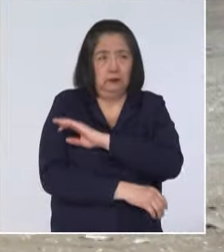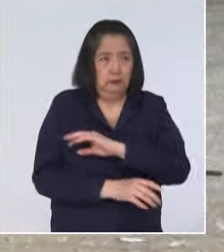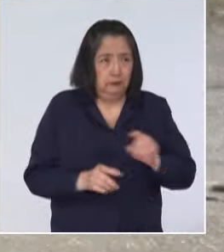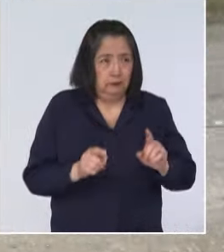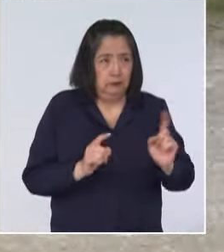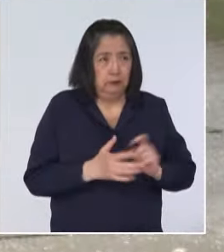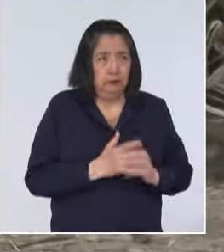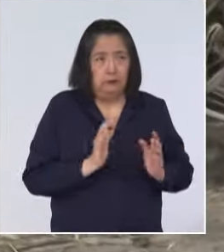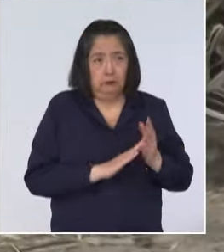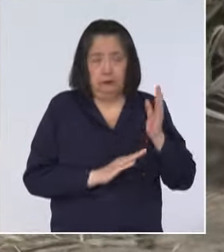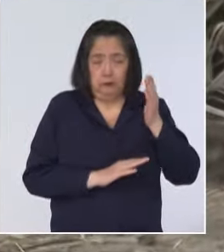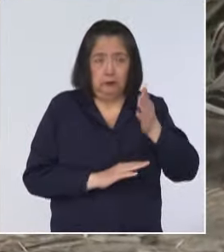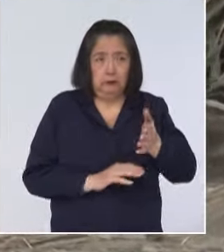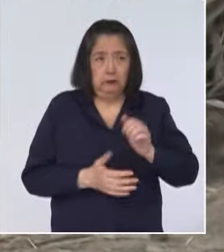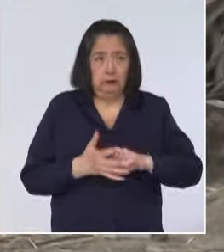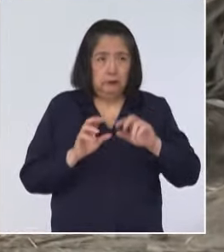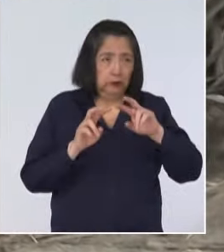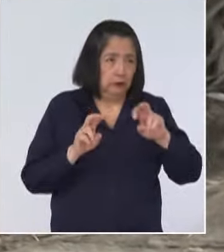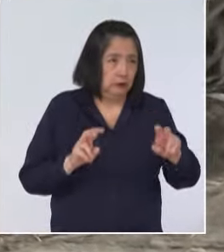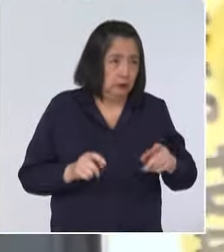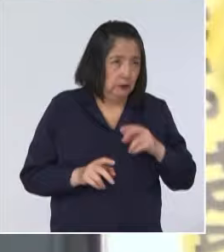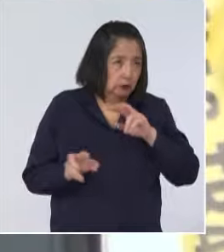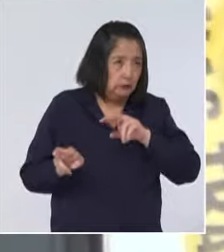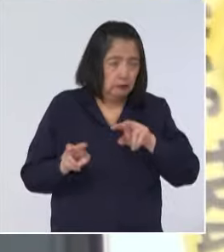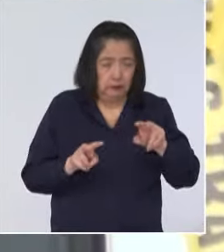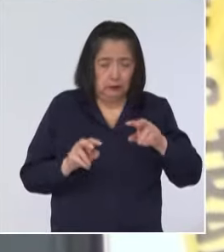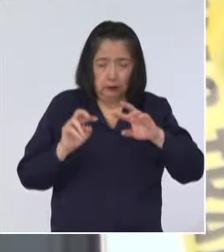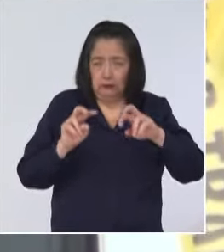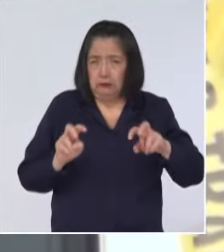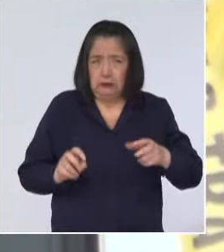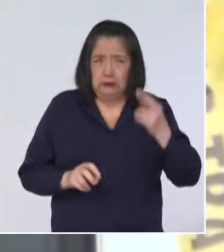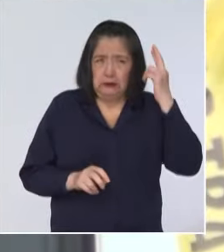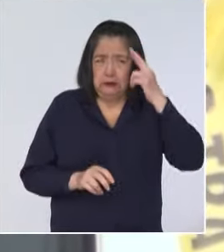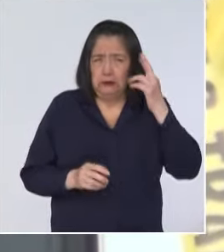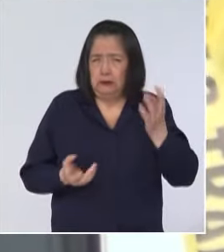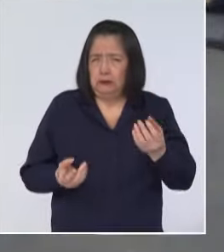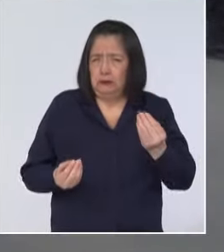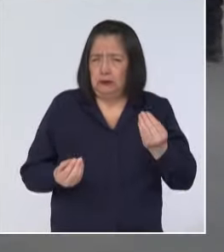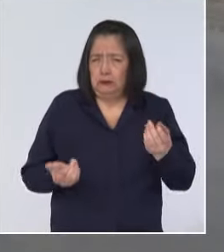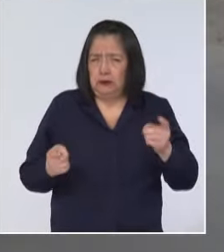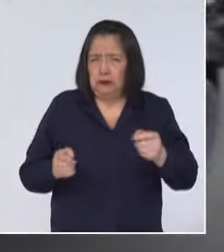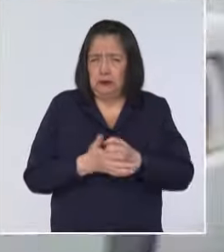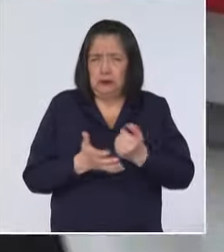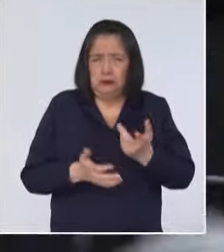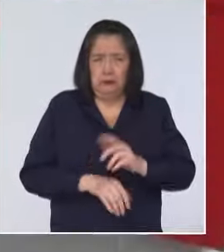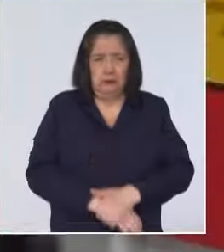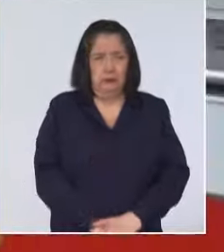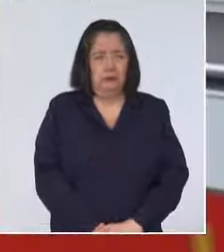también llegaron al lugar para evaluar los daños e investigar las causas del accidente.